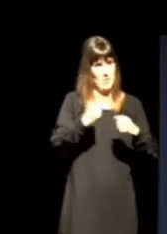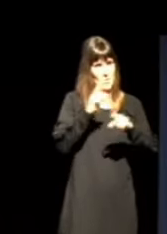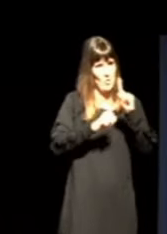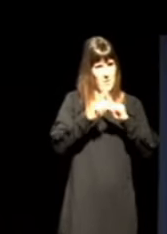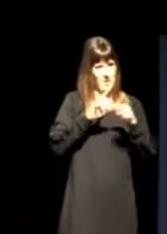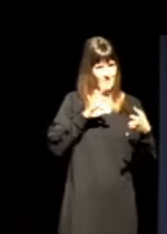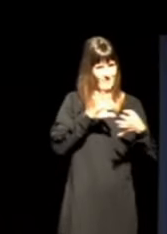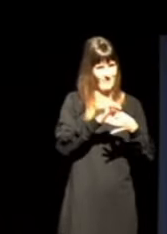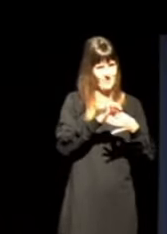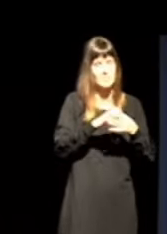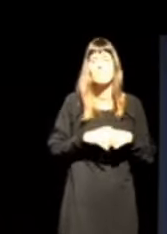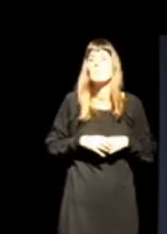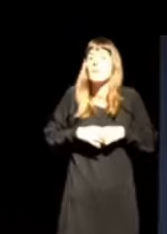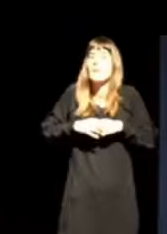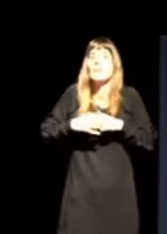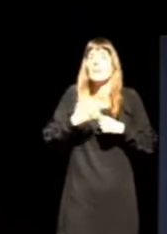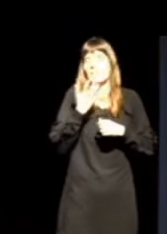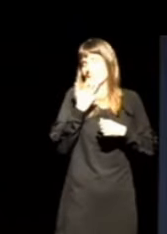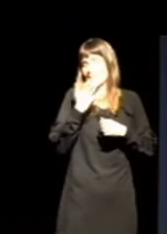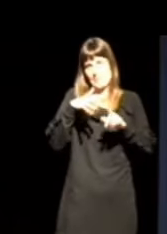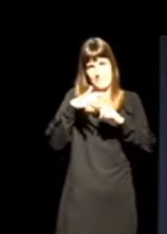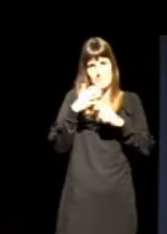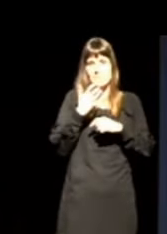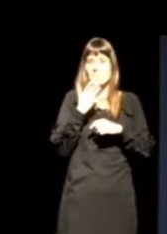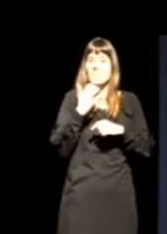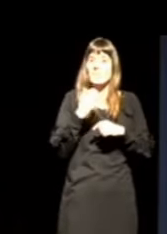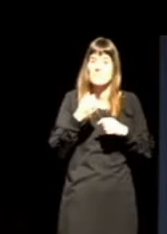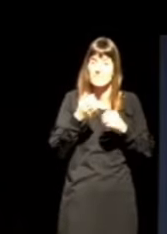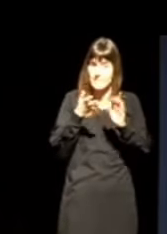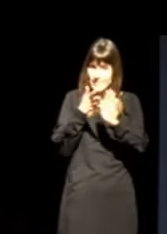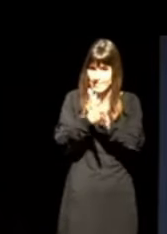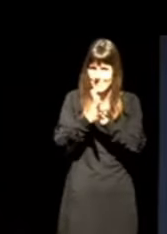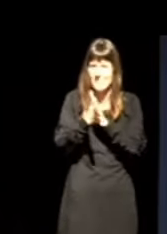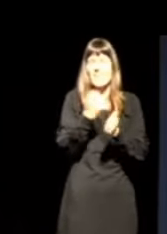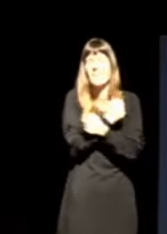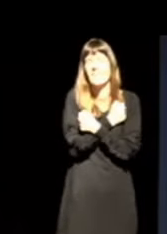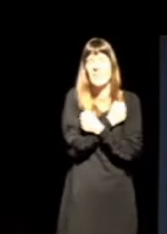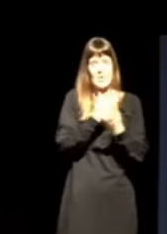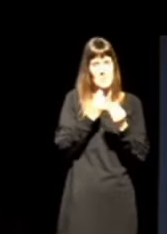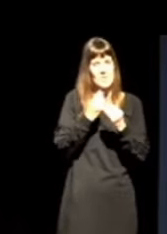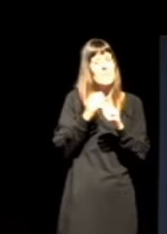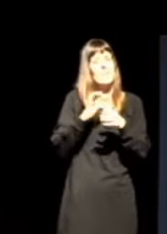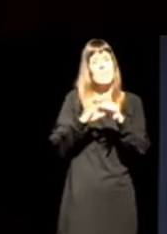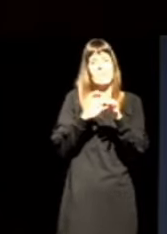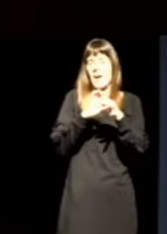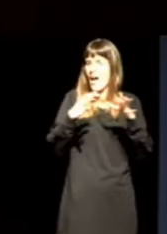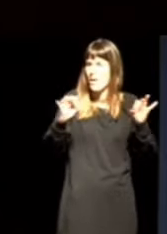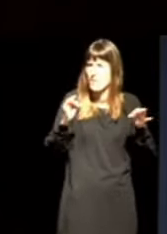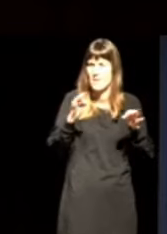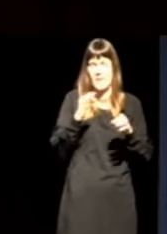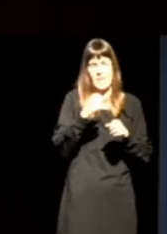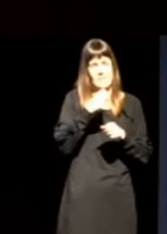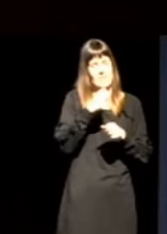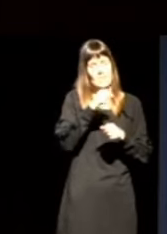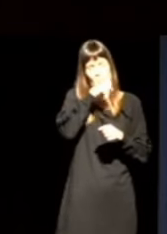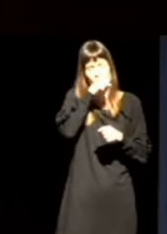digo, o me dices, Fina, te quiero mucho, eres una amiga mía estupenda,